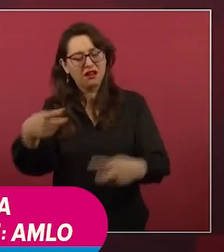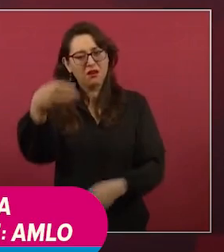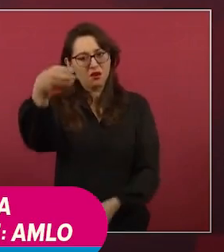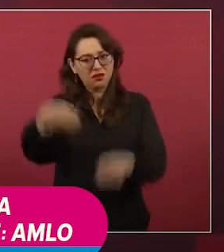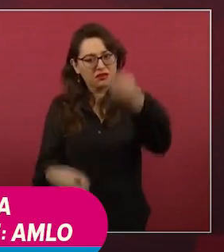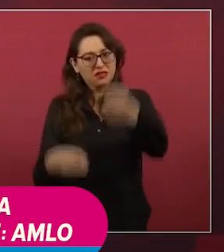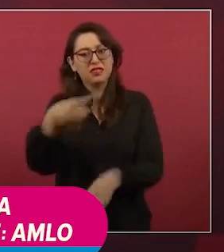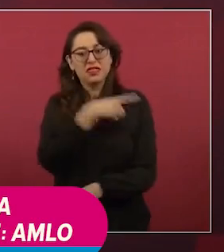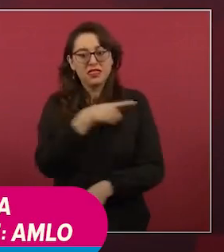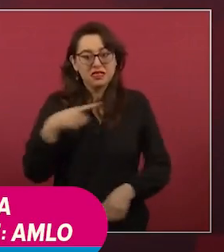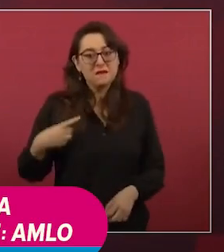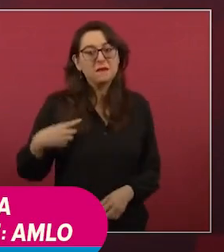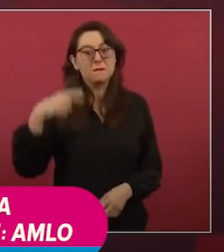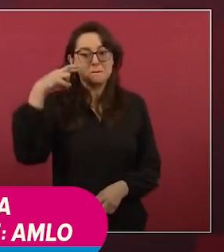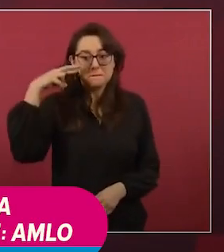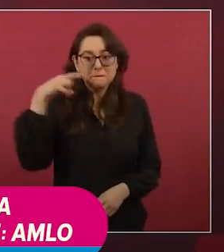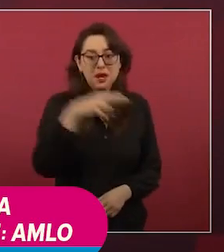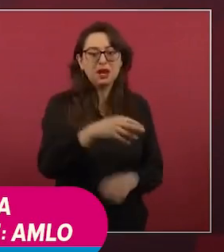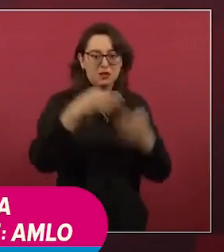Cómo